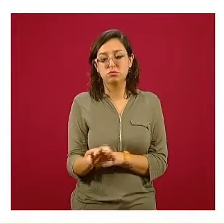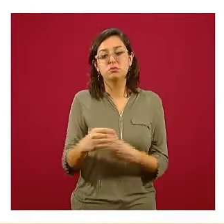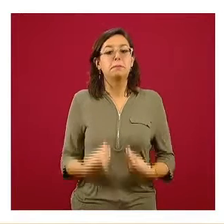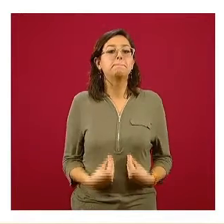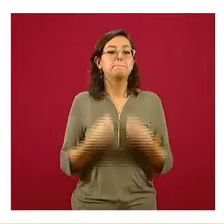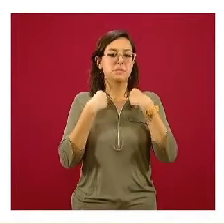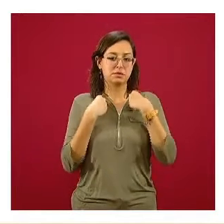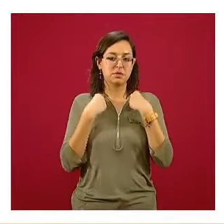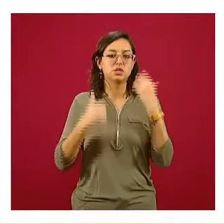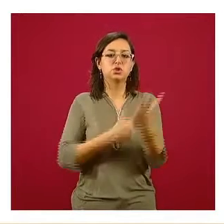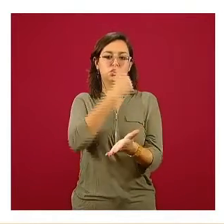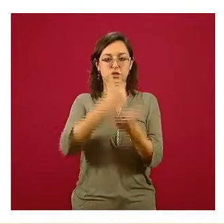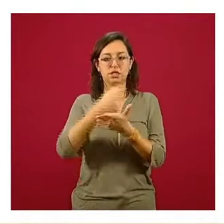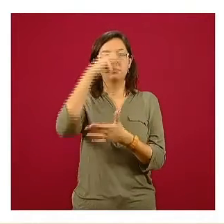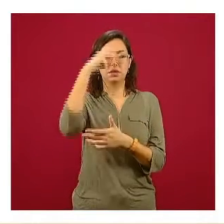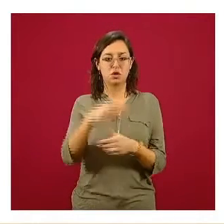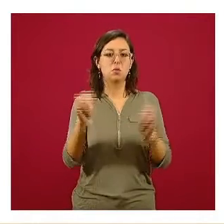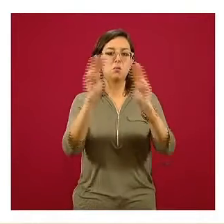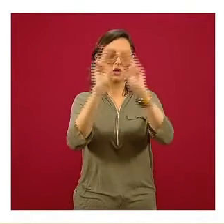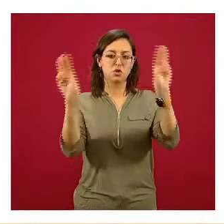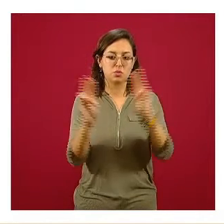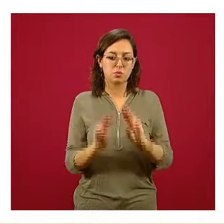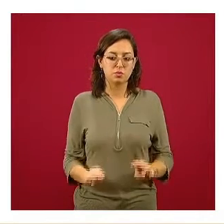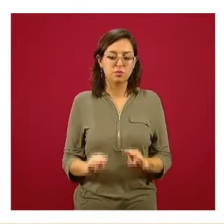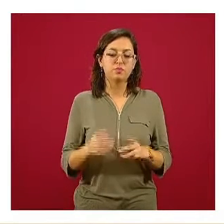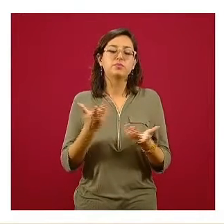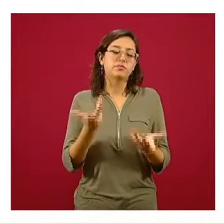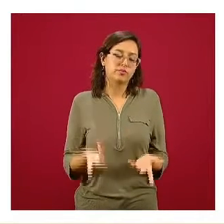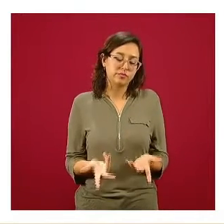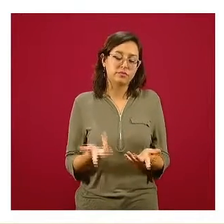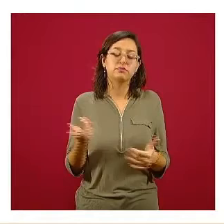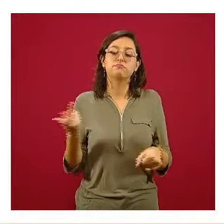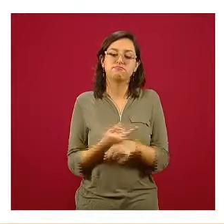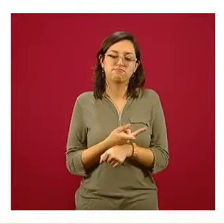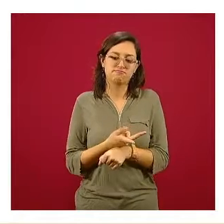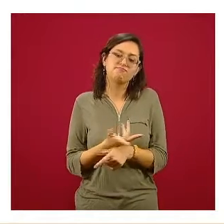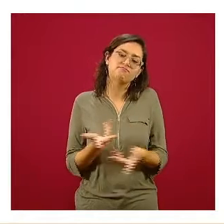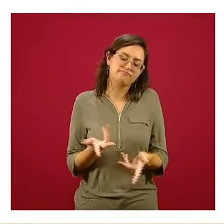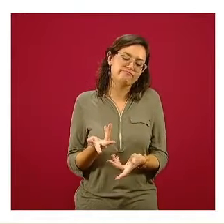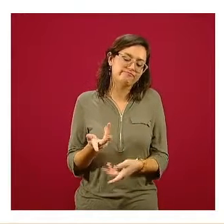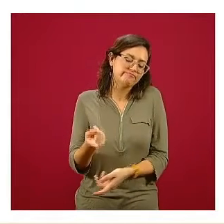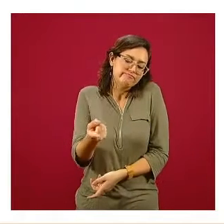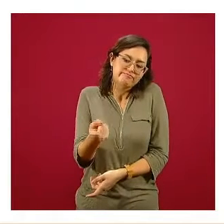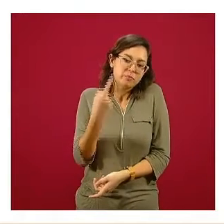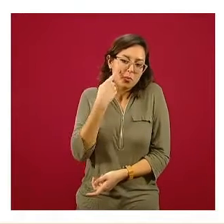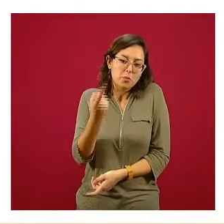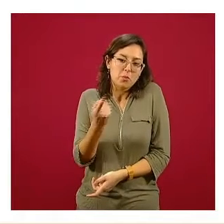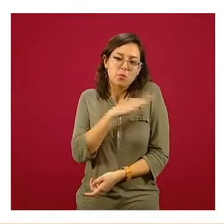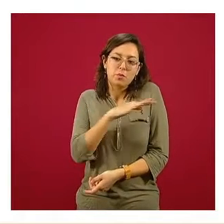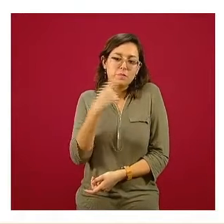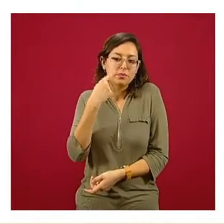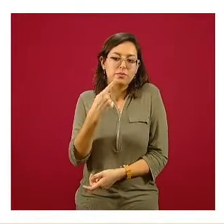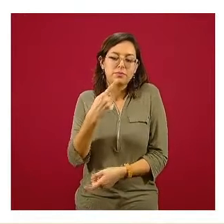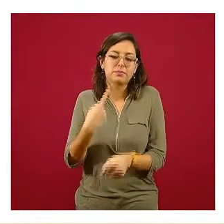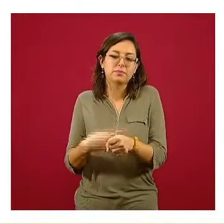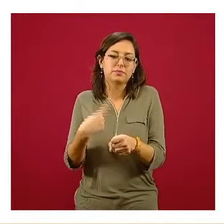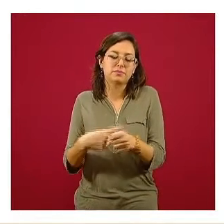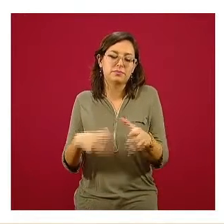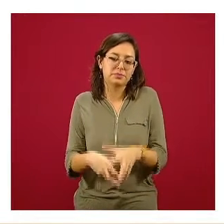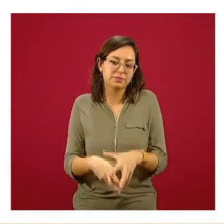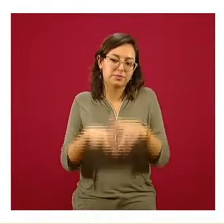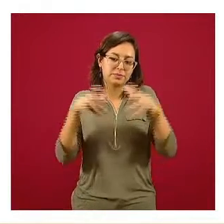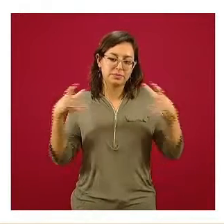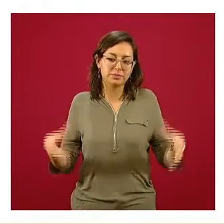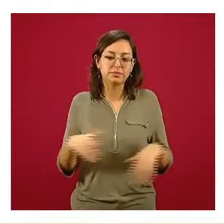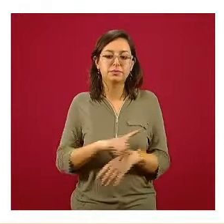zona metropolitana del Valle de México. Y consecuentemente aquí tenemos la mayor cantidad de casos, seguido de Baja